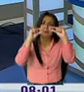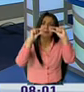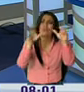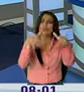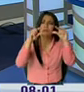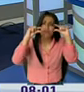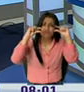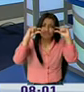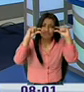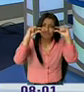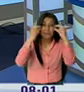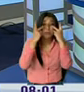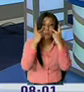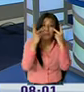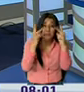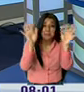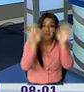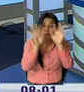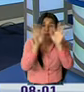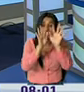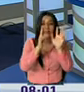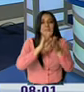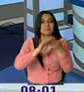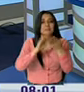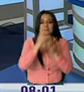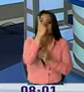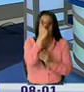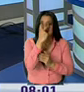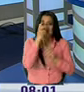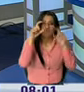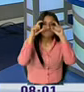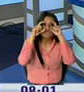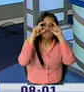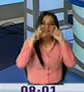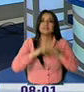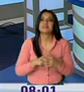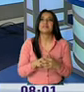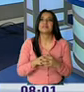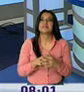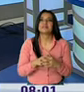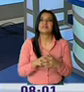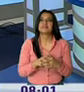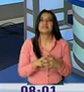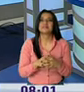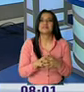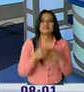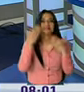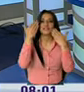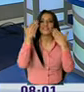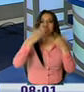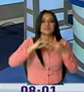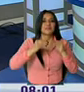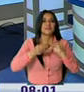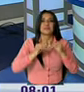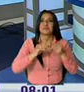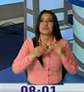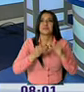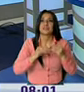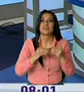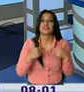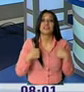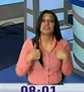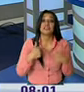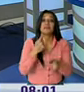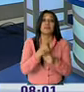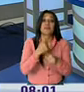hecho, no vemos bien, la miopía está terrible. Pero bueno, el Robert todavía no se sabe el número, o sea, bueno, sí. Yo por eso solo